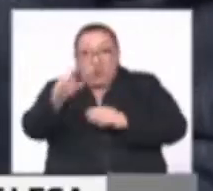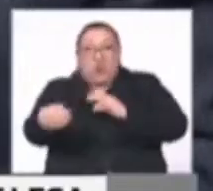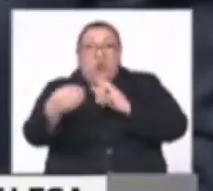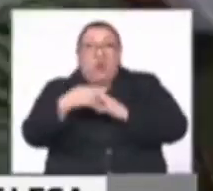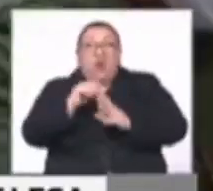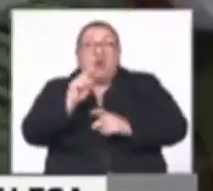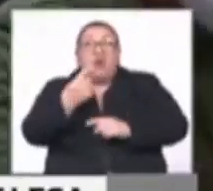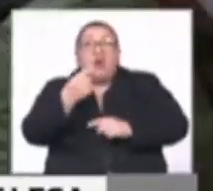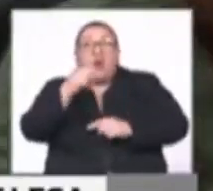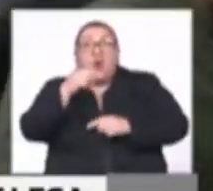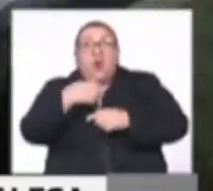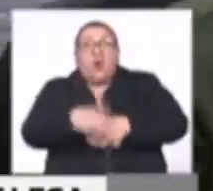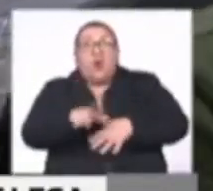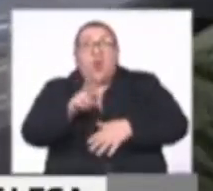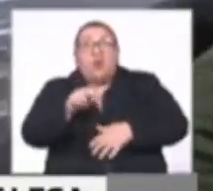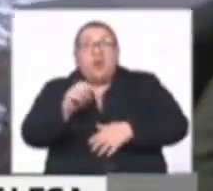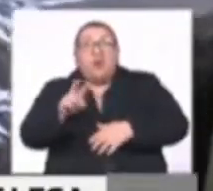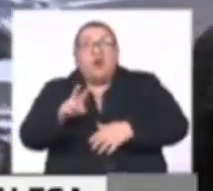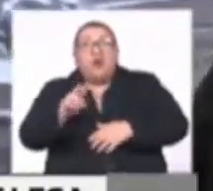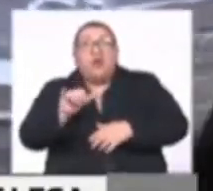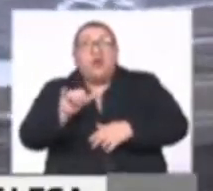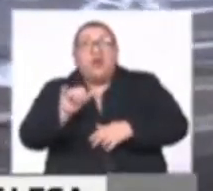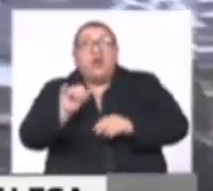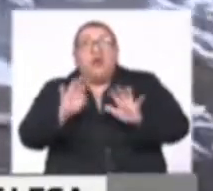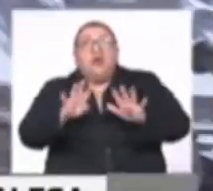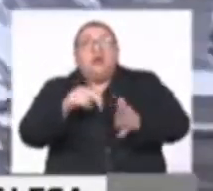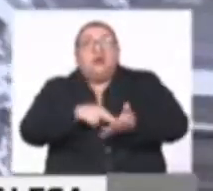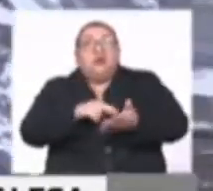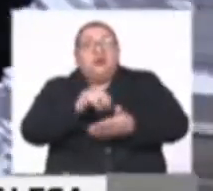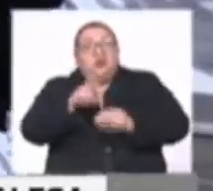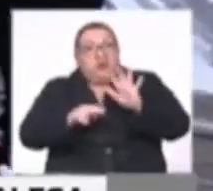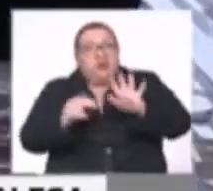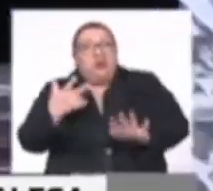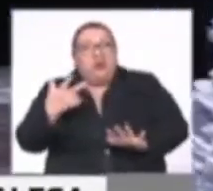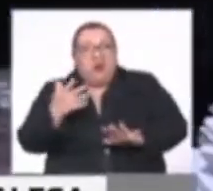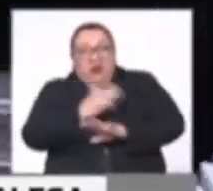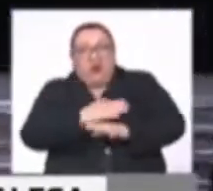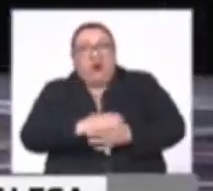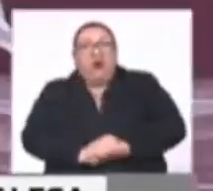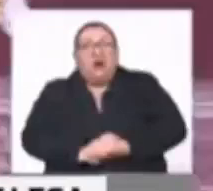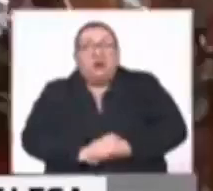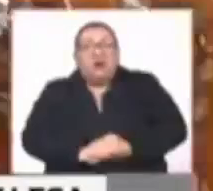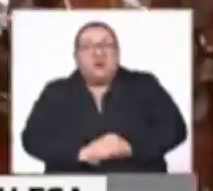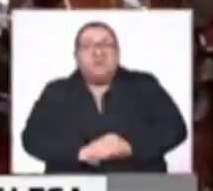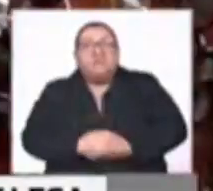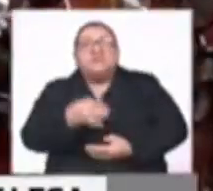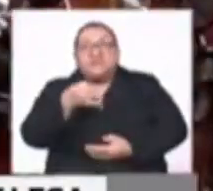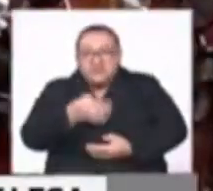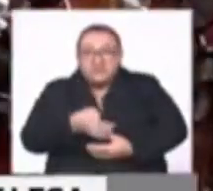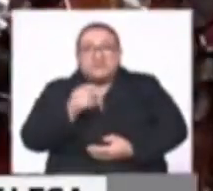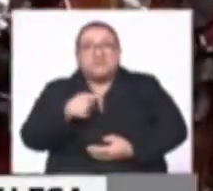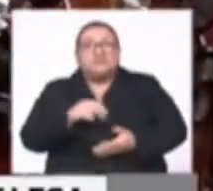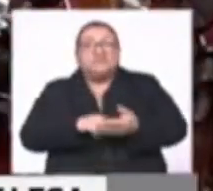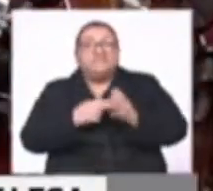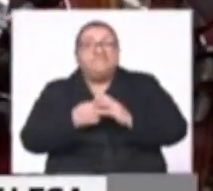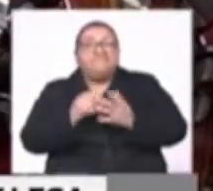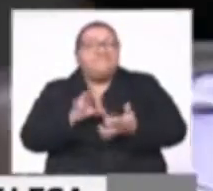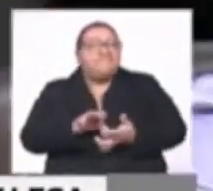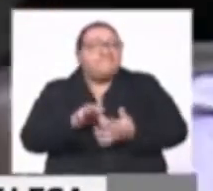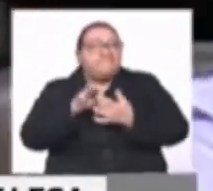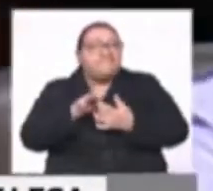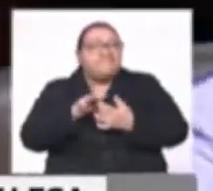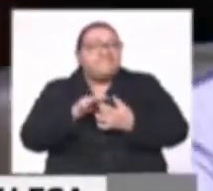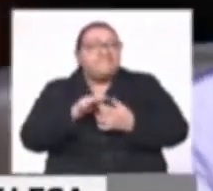1 de julio de 2002 y el 9 de noviembre de 2003, respectivamente. Durante el debate, los parlamentarios expresaron